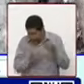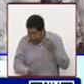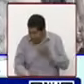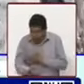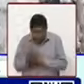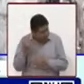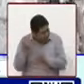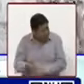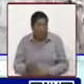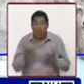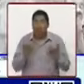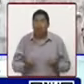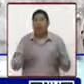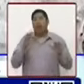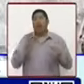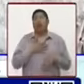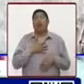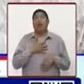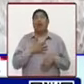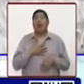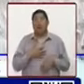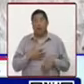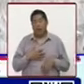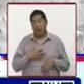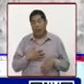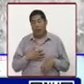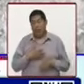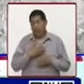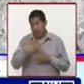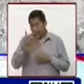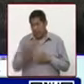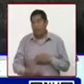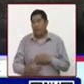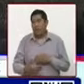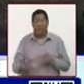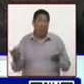Paz, afortunadamente también con buenas noticias, porque bueno,